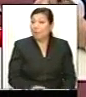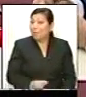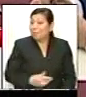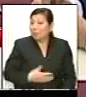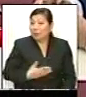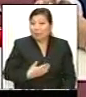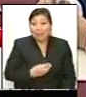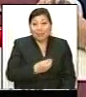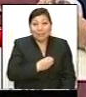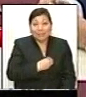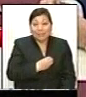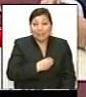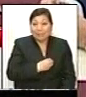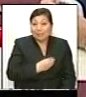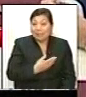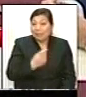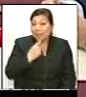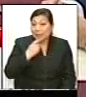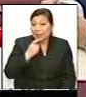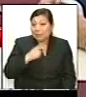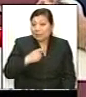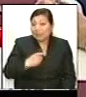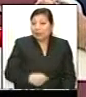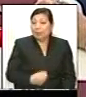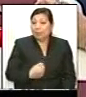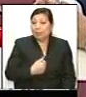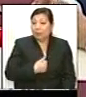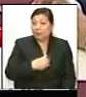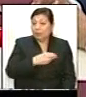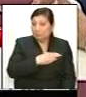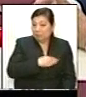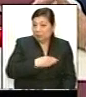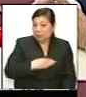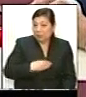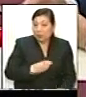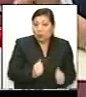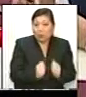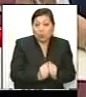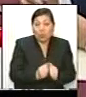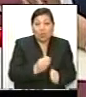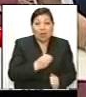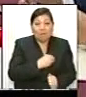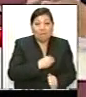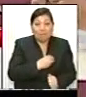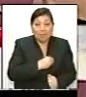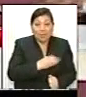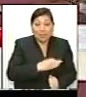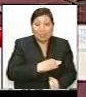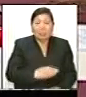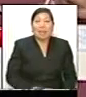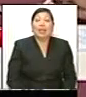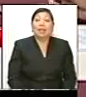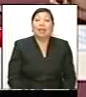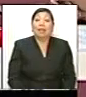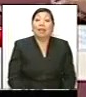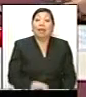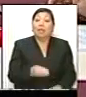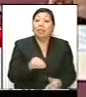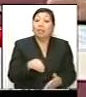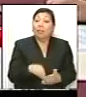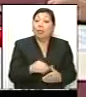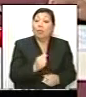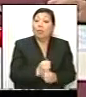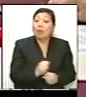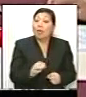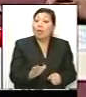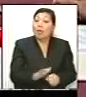ser pasivos en ese sentido. Entonces necesitamos que el mismo ministerio, junto con la fiscalía, junto con la Policía Nacional, hagan un trabajo